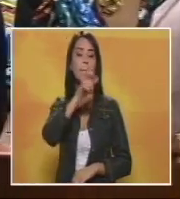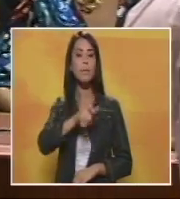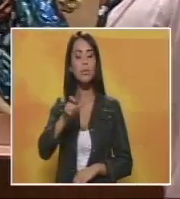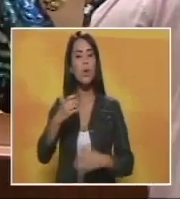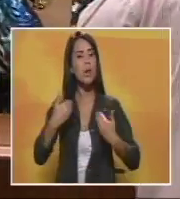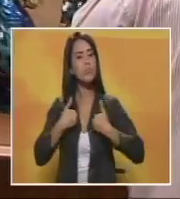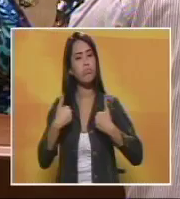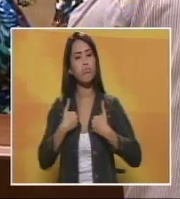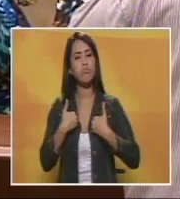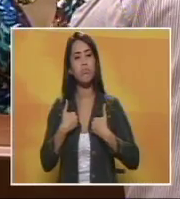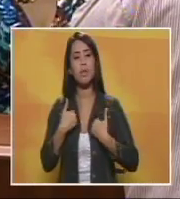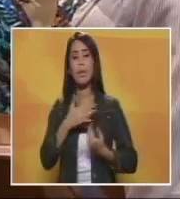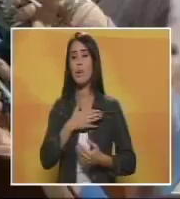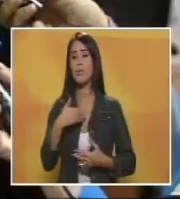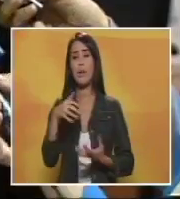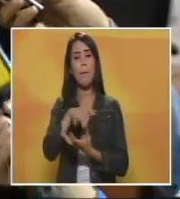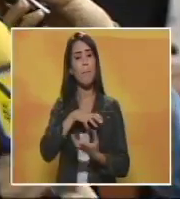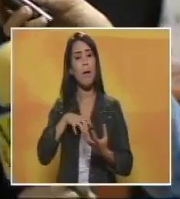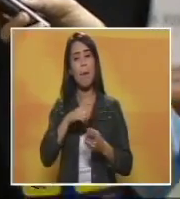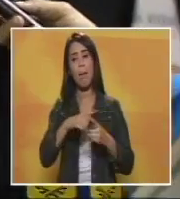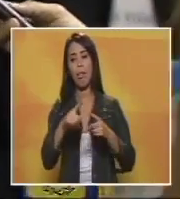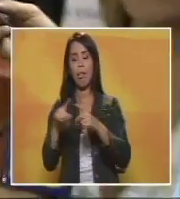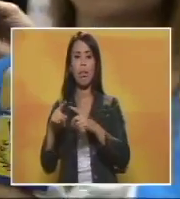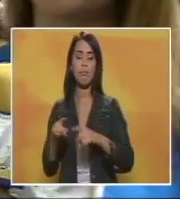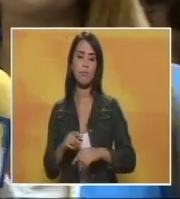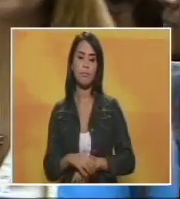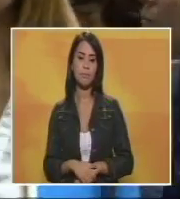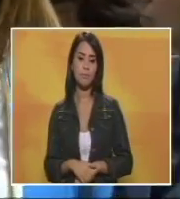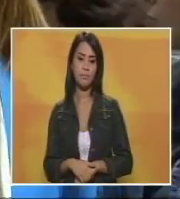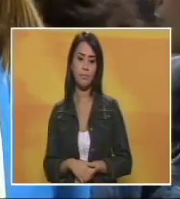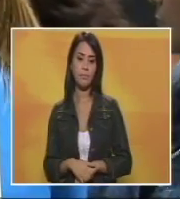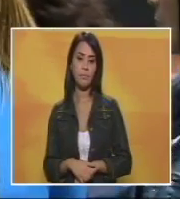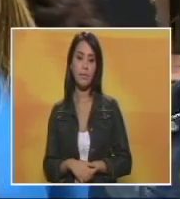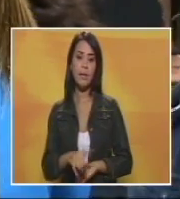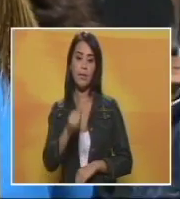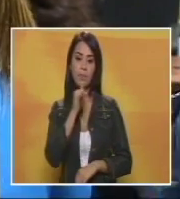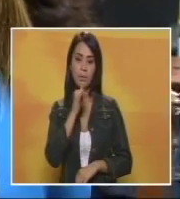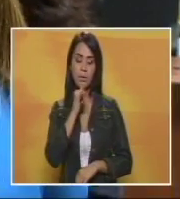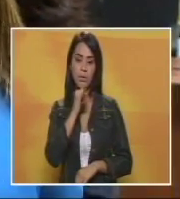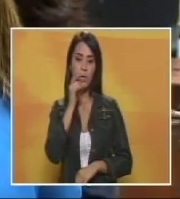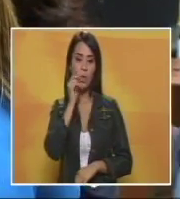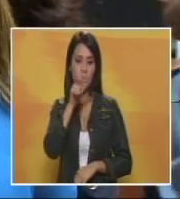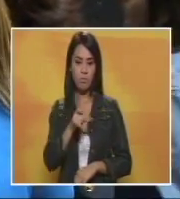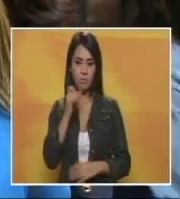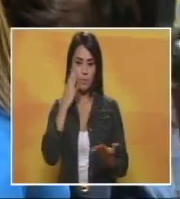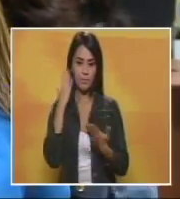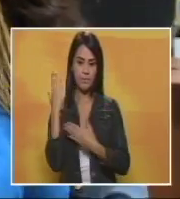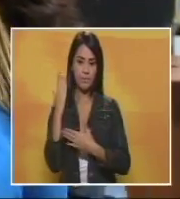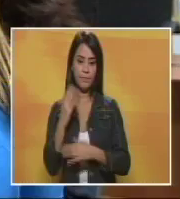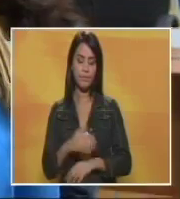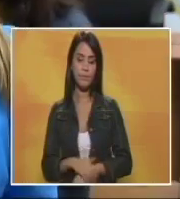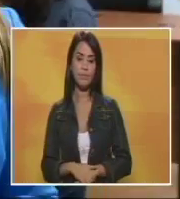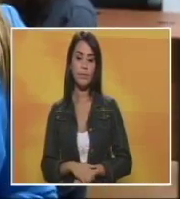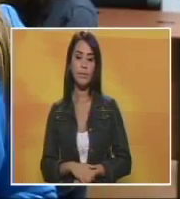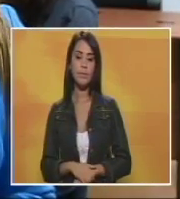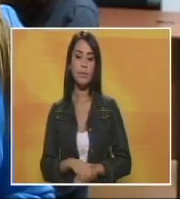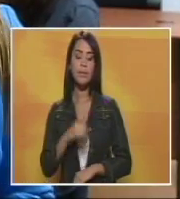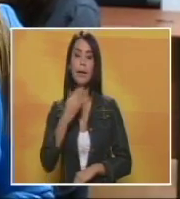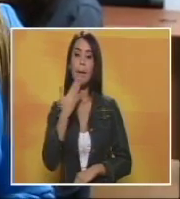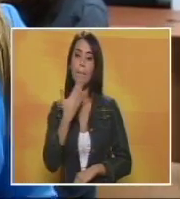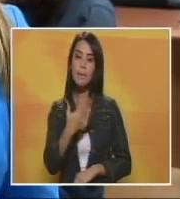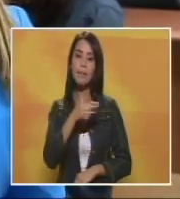que no quieren que este problema se extienda. Bien, en parte de las declaraciones del comisario Douglas Rico, quien instaba a los padres